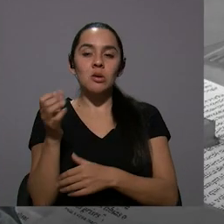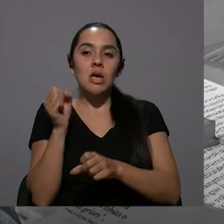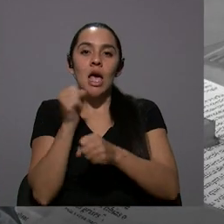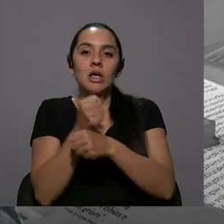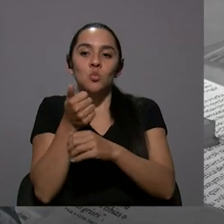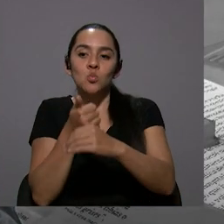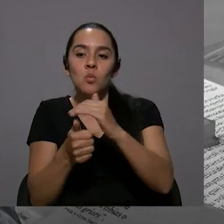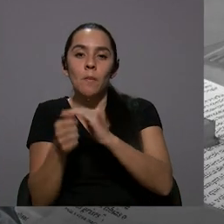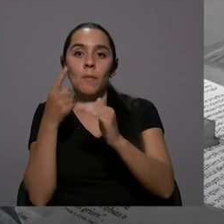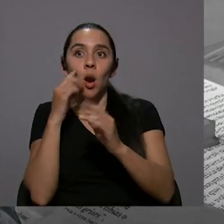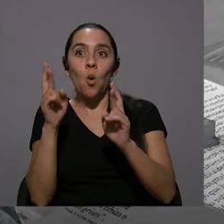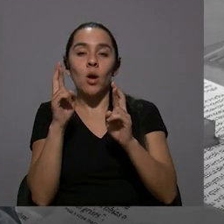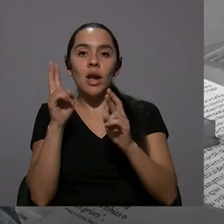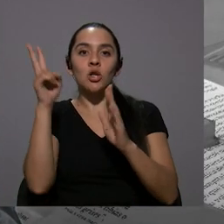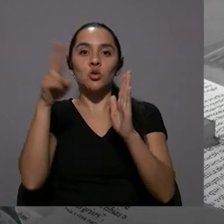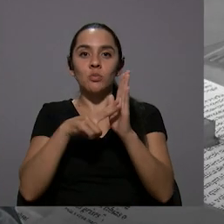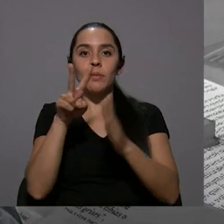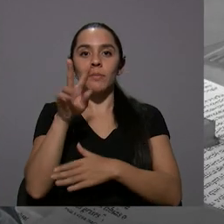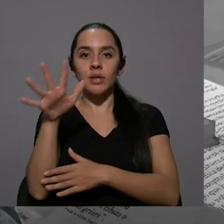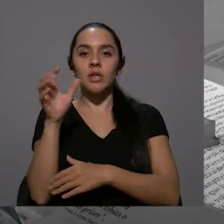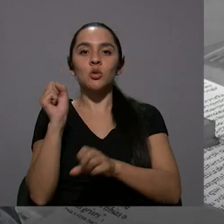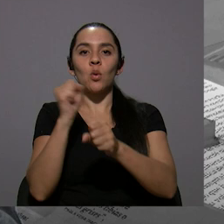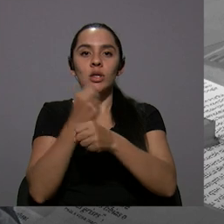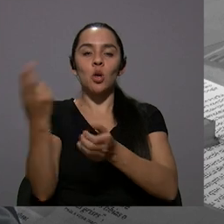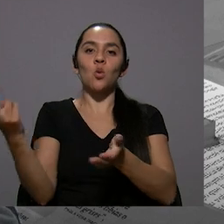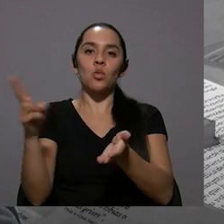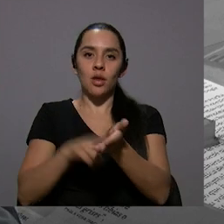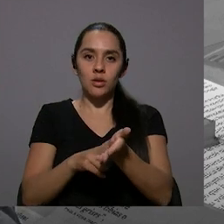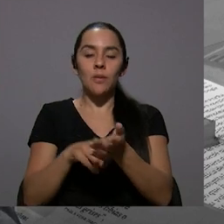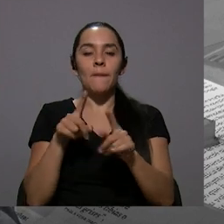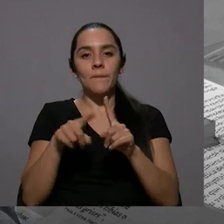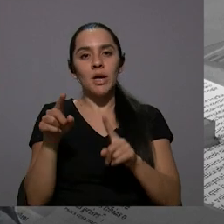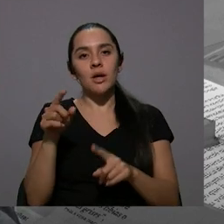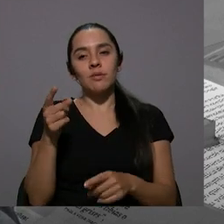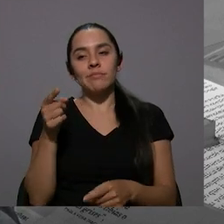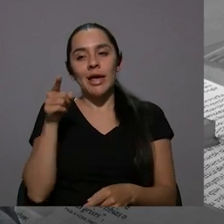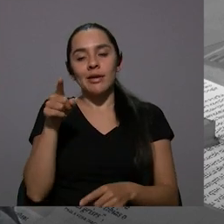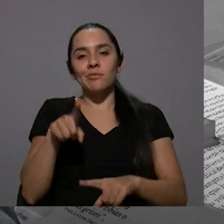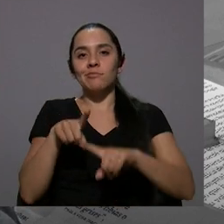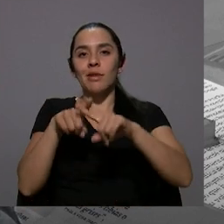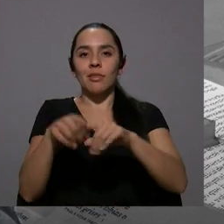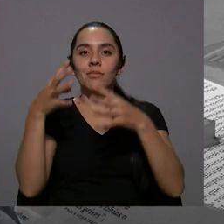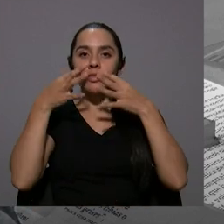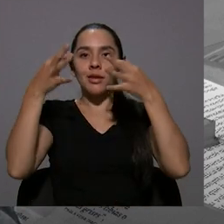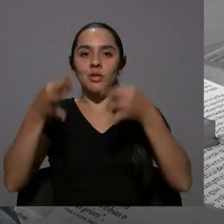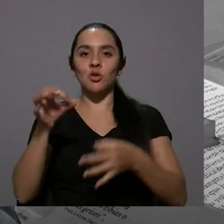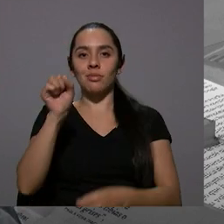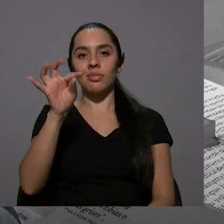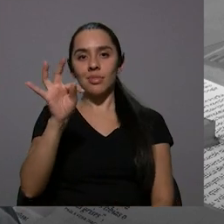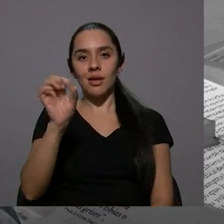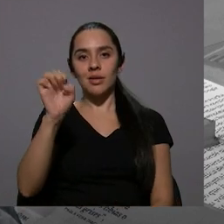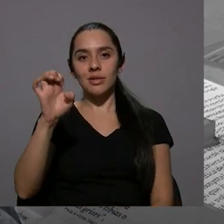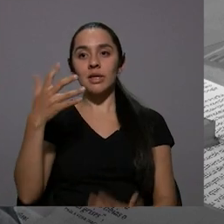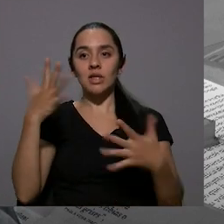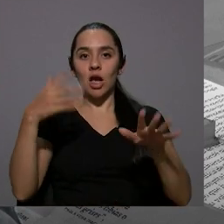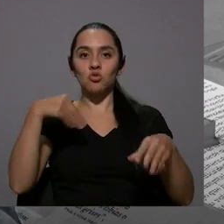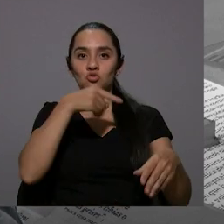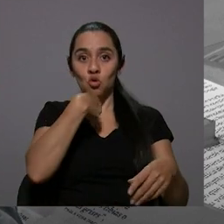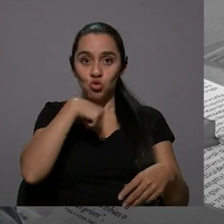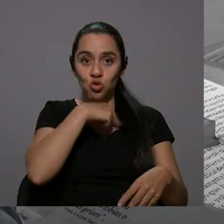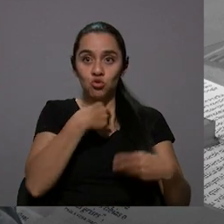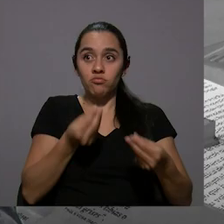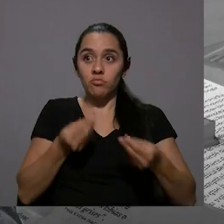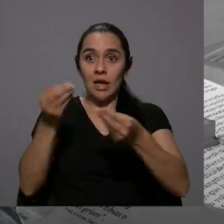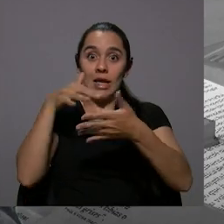reserva ahí para Ojalá poder en el 2025 hacer una contratación Pero por supuesto eso va a depender de la decisión del tribunal una vez que le demos